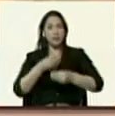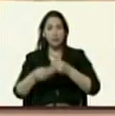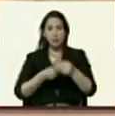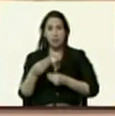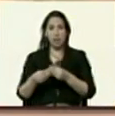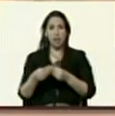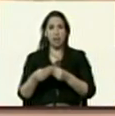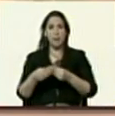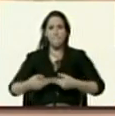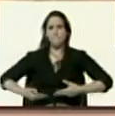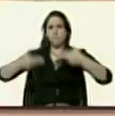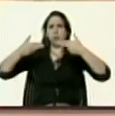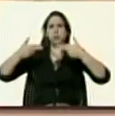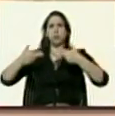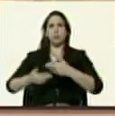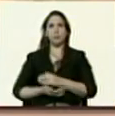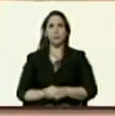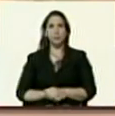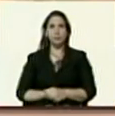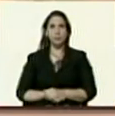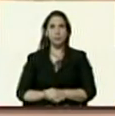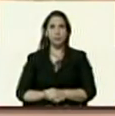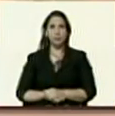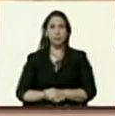de confrontación armada y